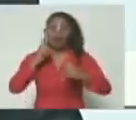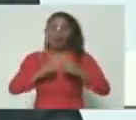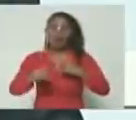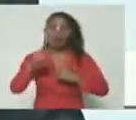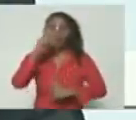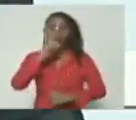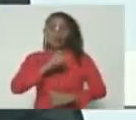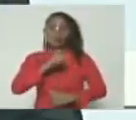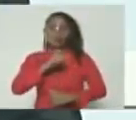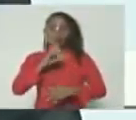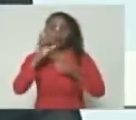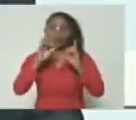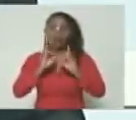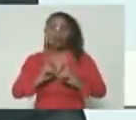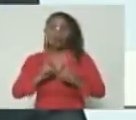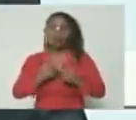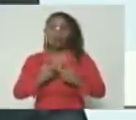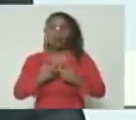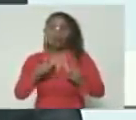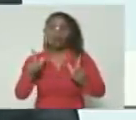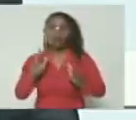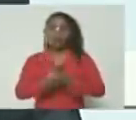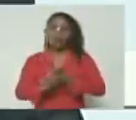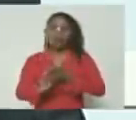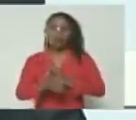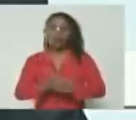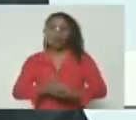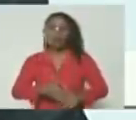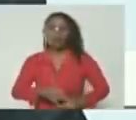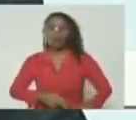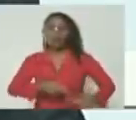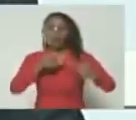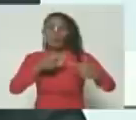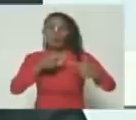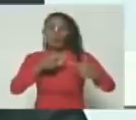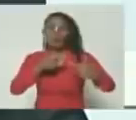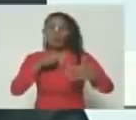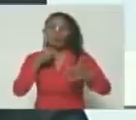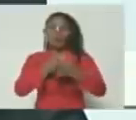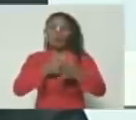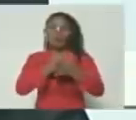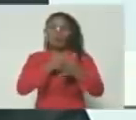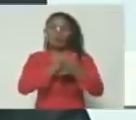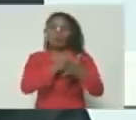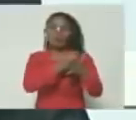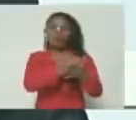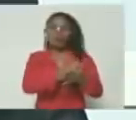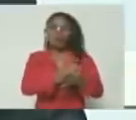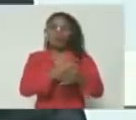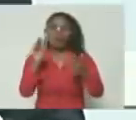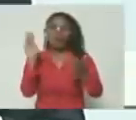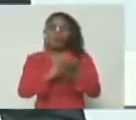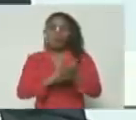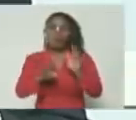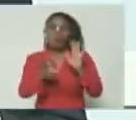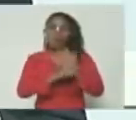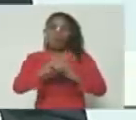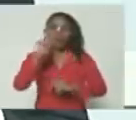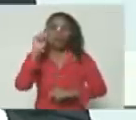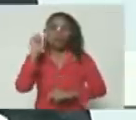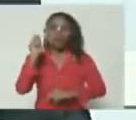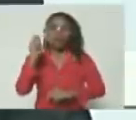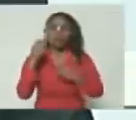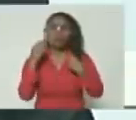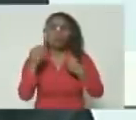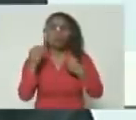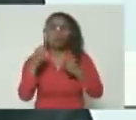año decidimos librar una lucha a través de lo que está enmarcado en la Constitución para